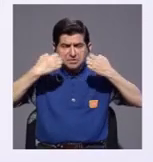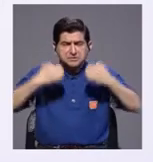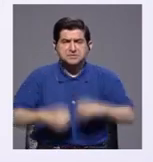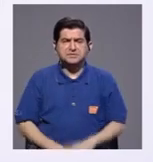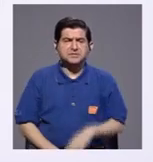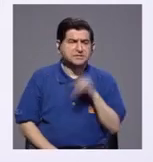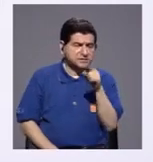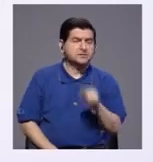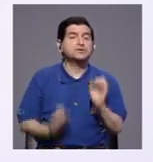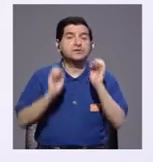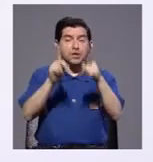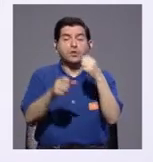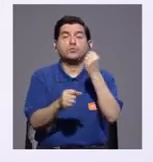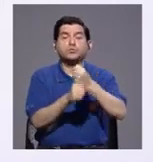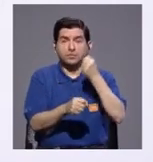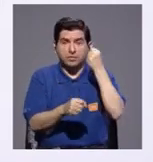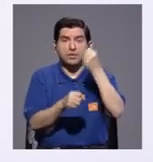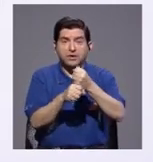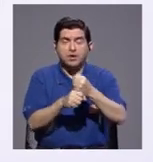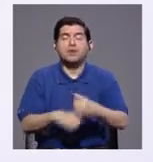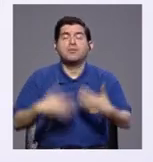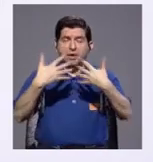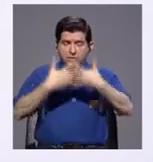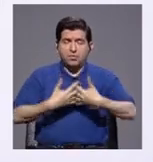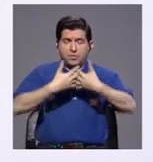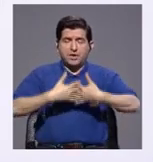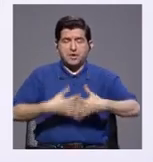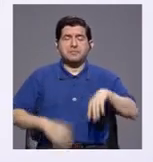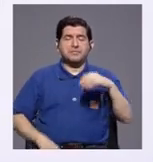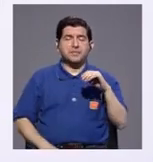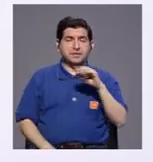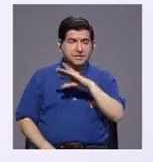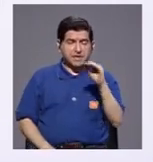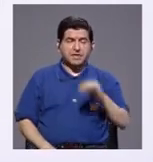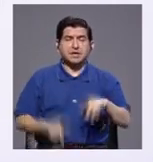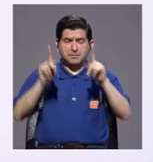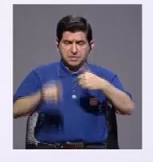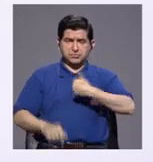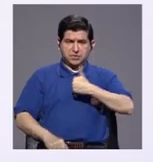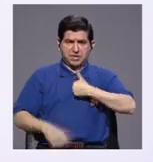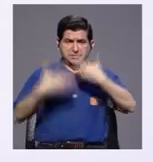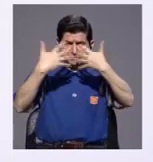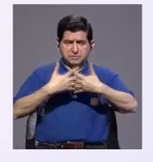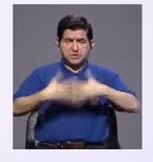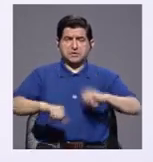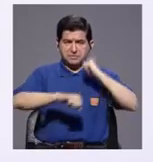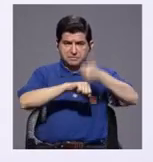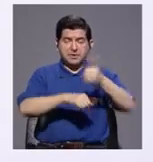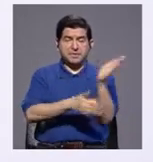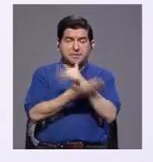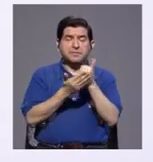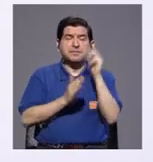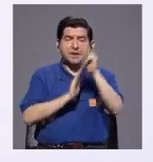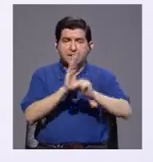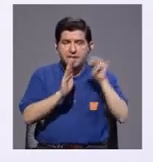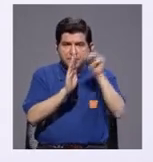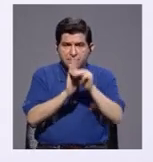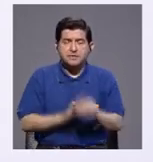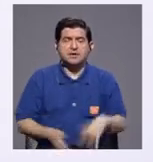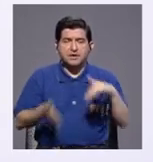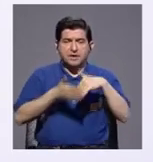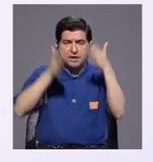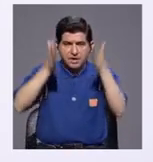una gran oportunidad de emprendimiento e innovación en estos graduados y eso es parte del currículum de los estudiantes en